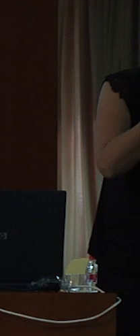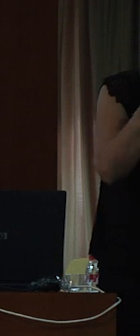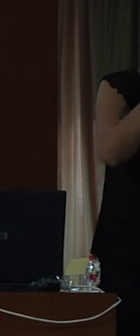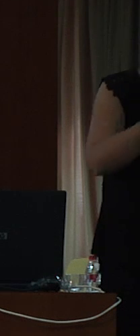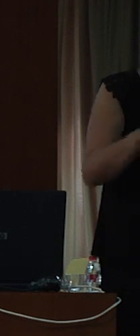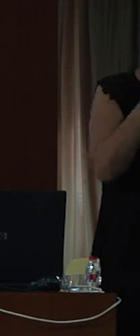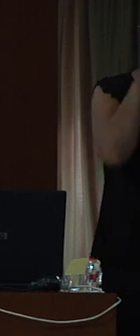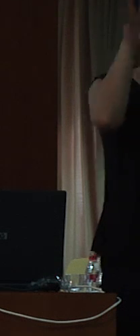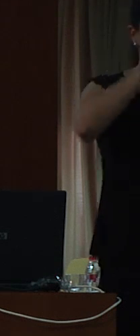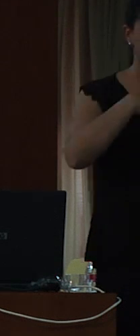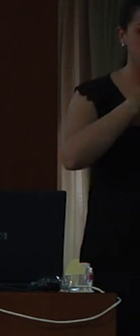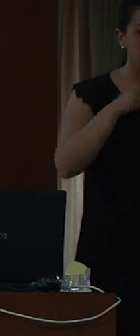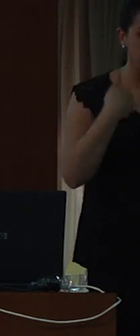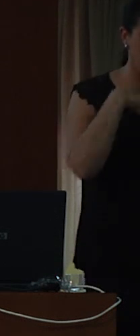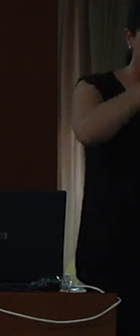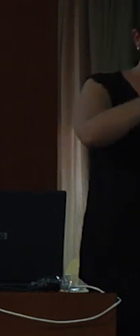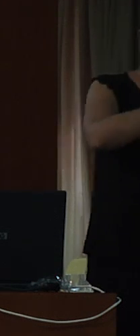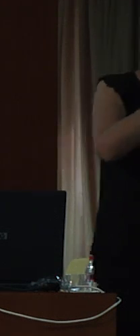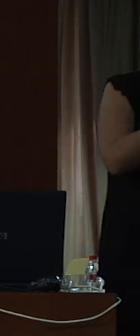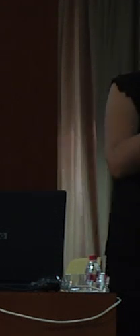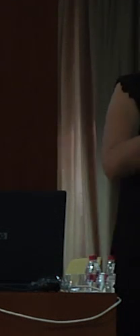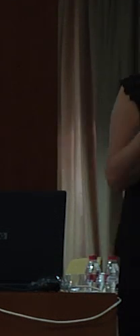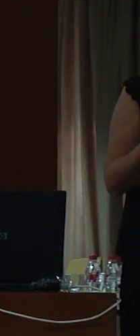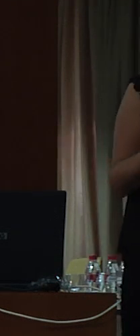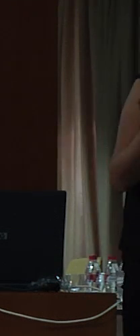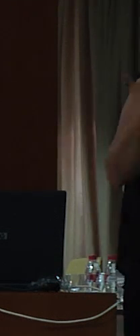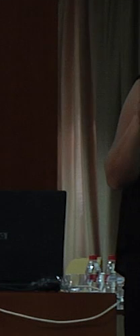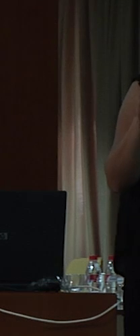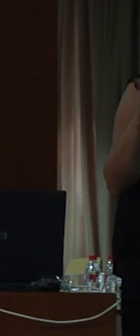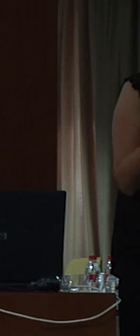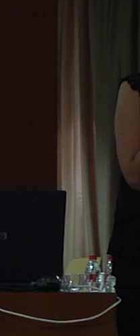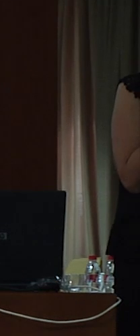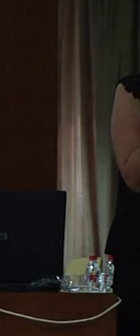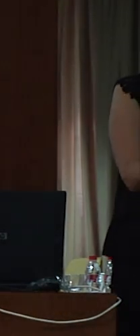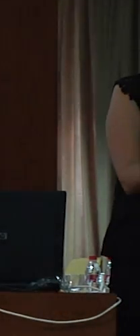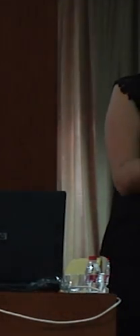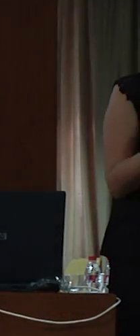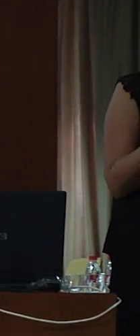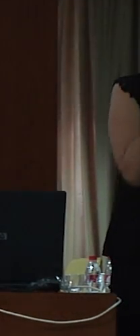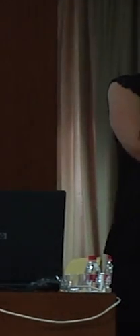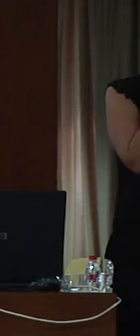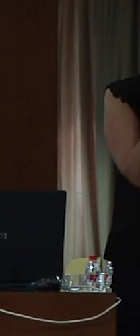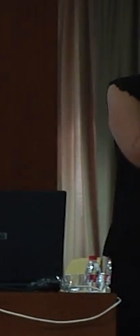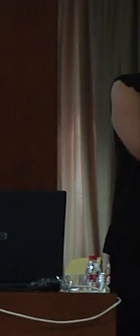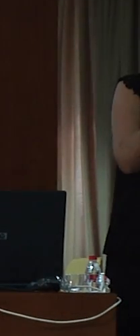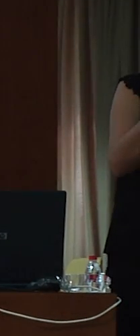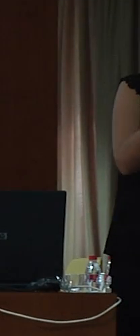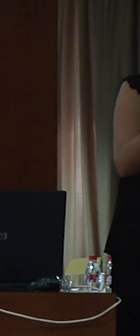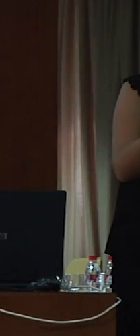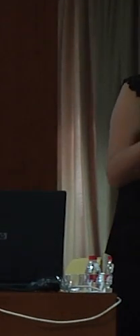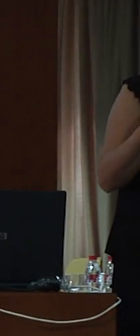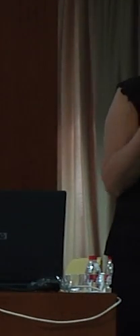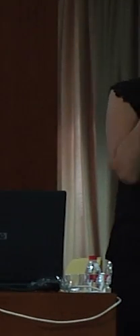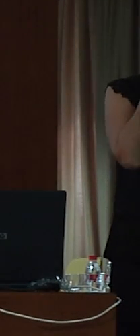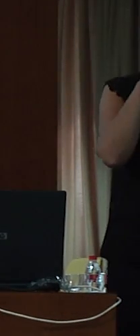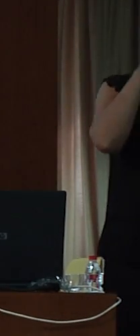eso. Porque es que ya yo me acuesto a las 2:30 de la mañana, a las 4 estoy despierta, a las 6 estoy despierta